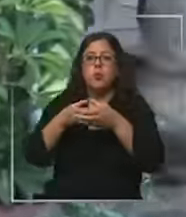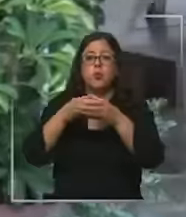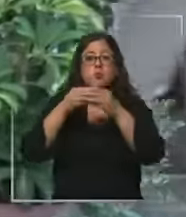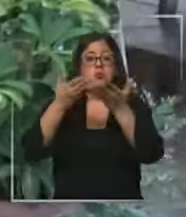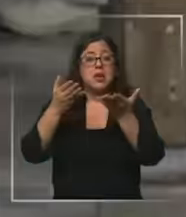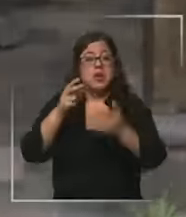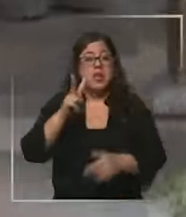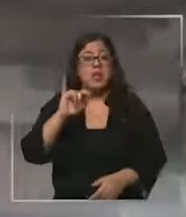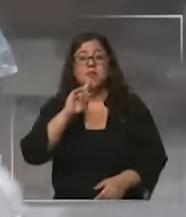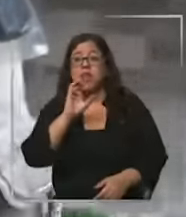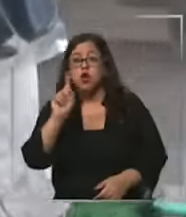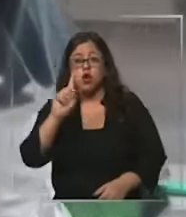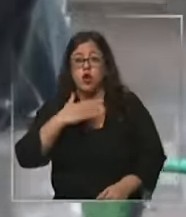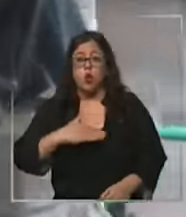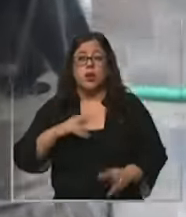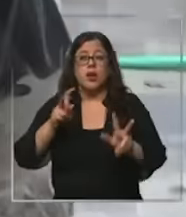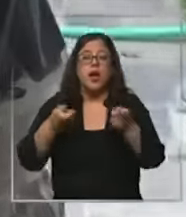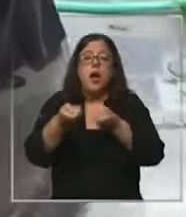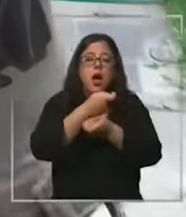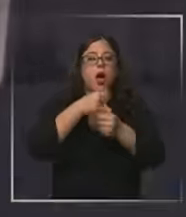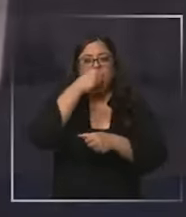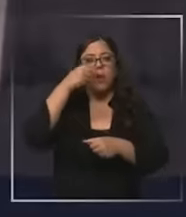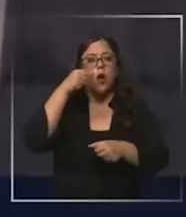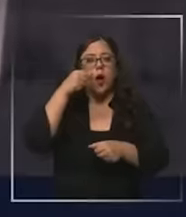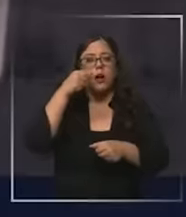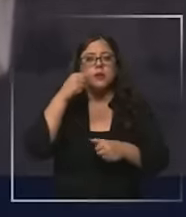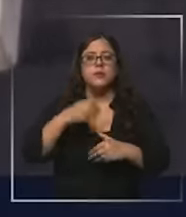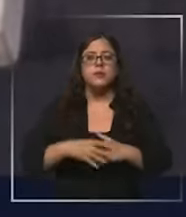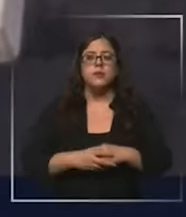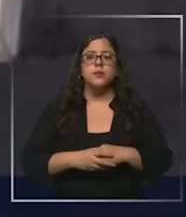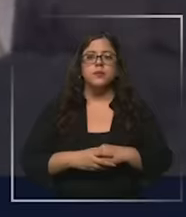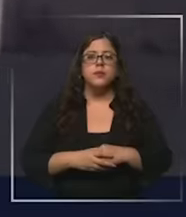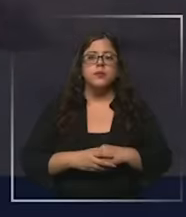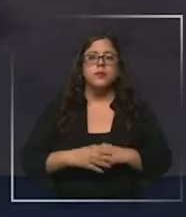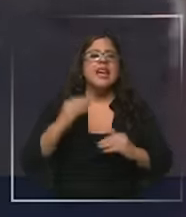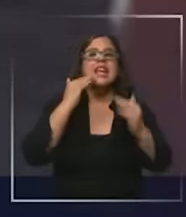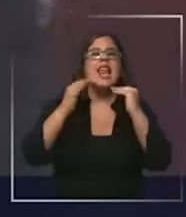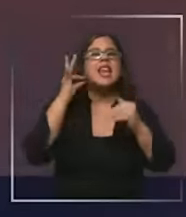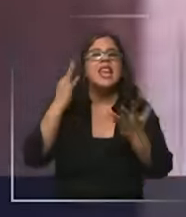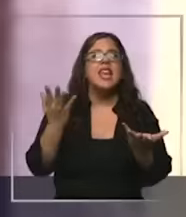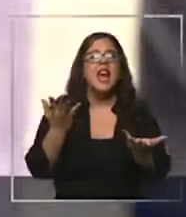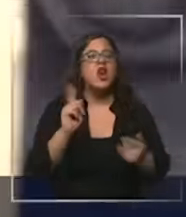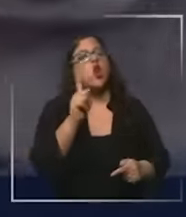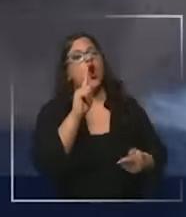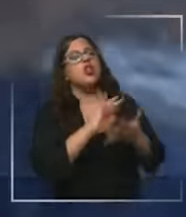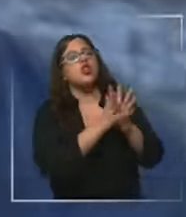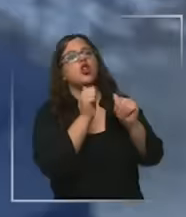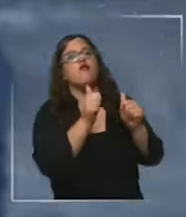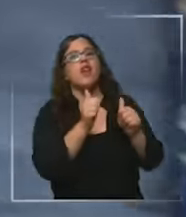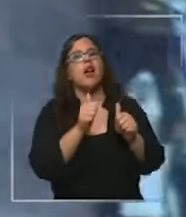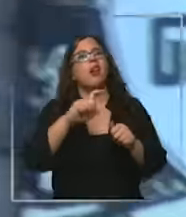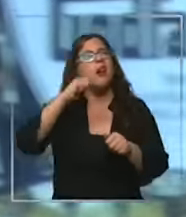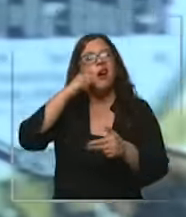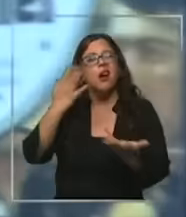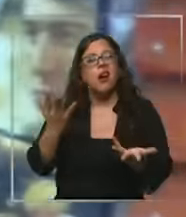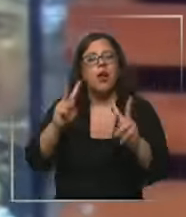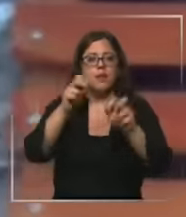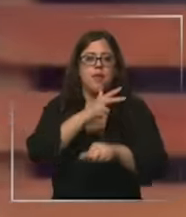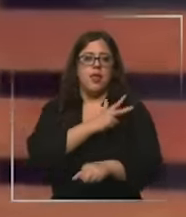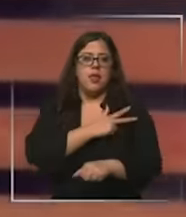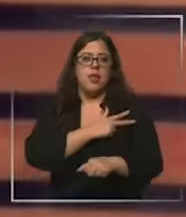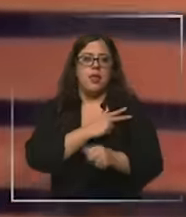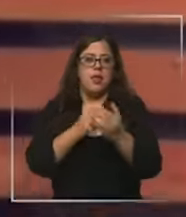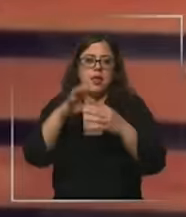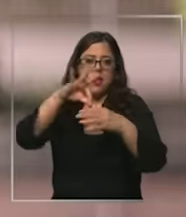Corleone más detestaba: traficar drogas. ¿Y las niñas? No, las niñas están todas bien. Liderado por